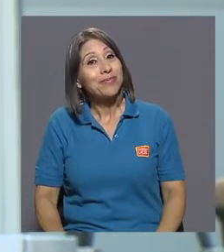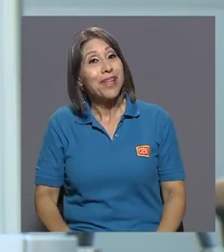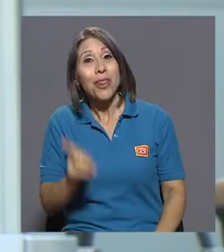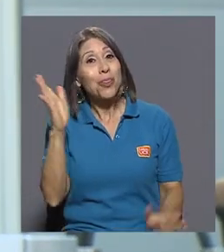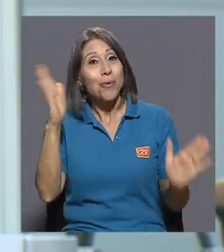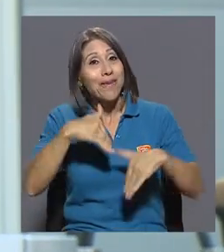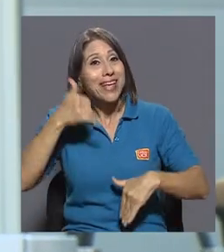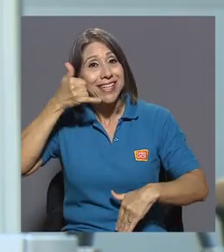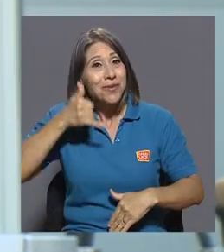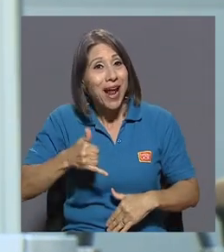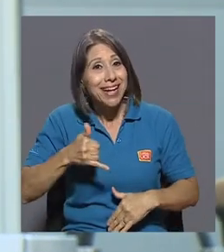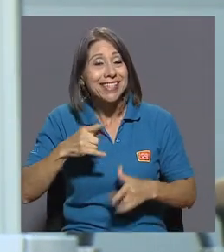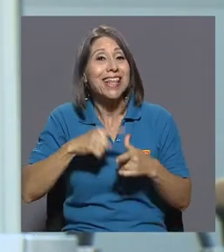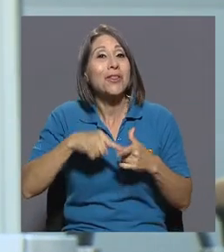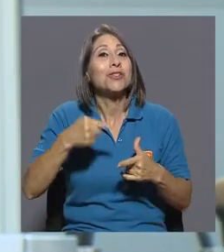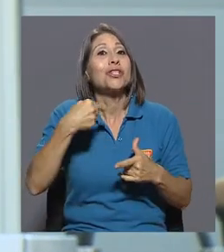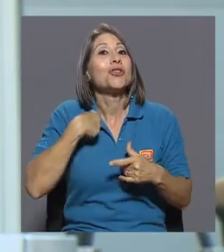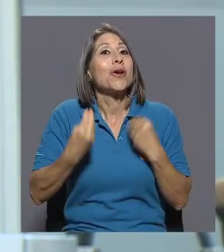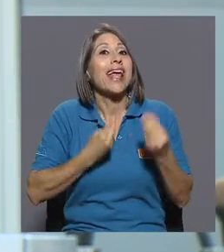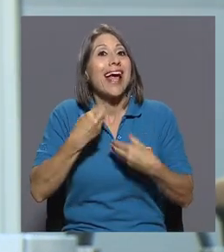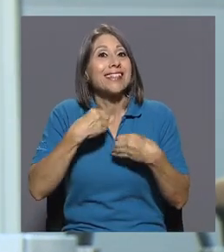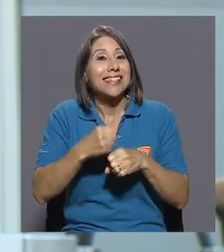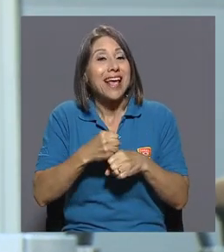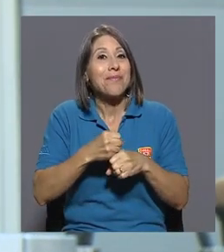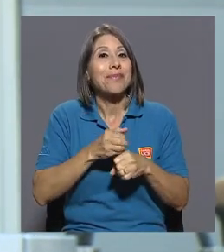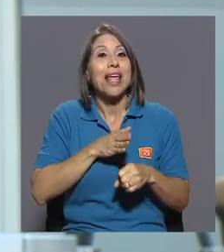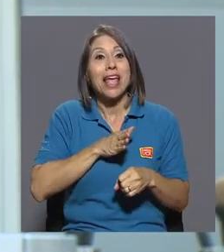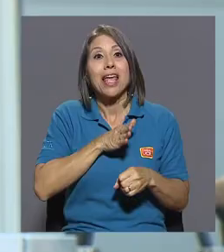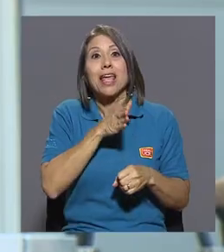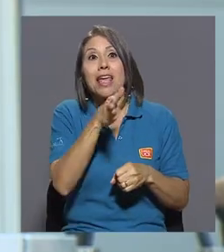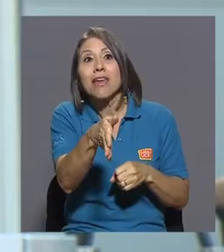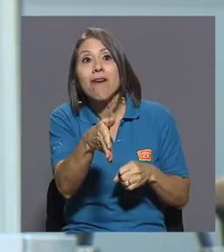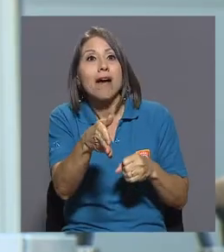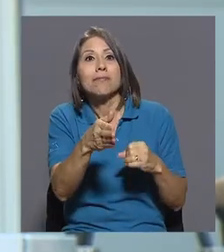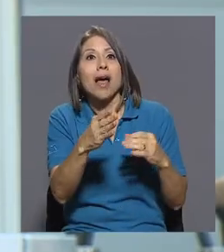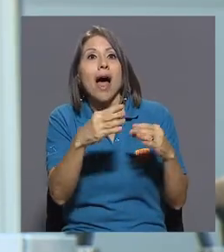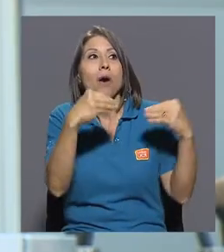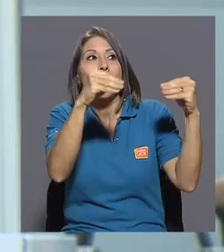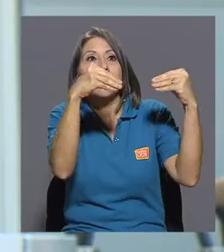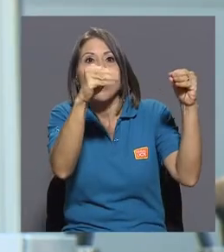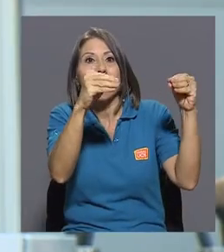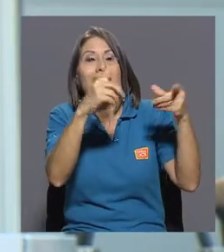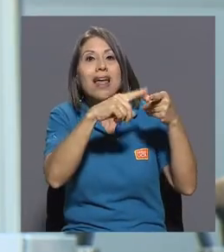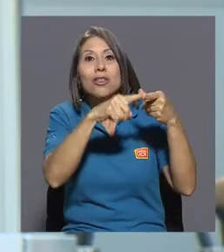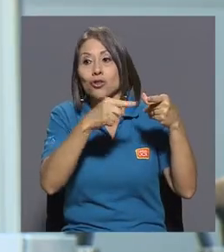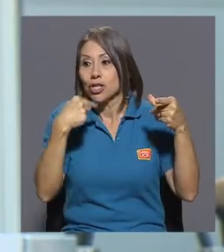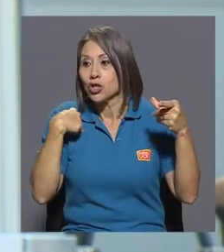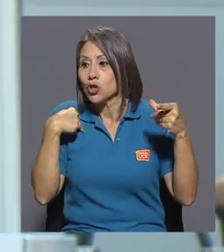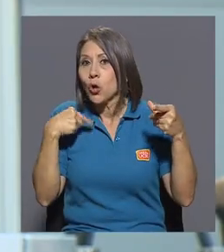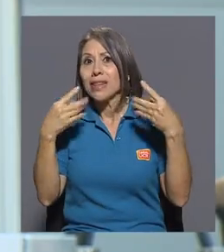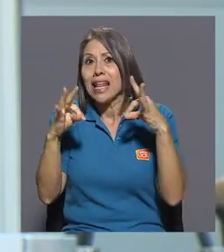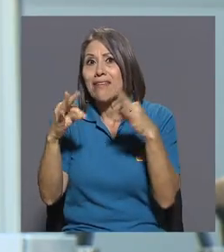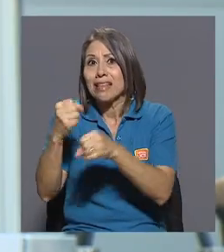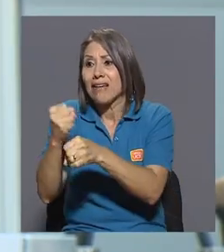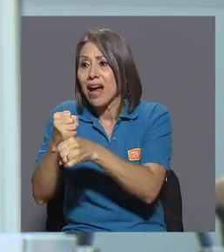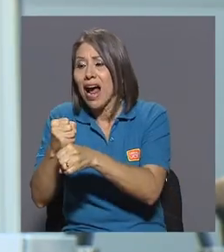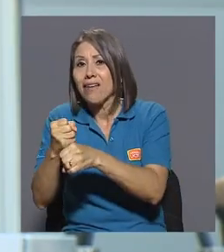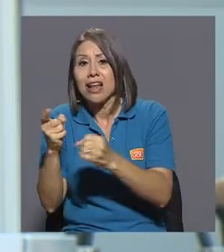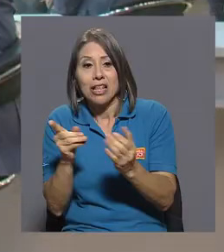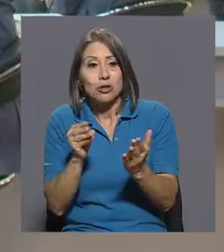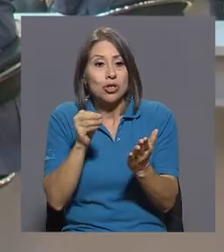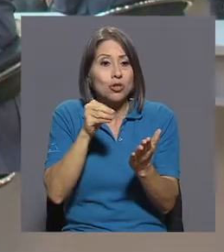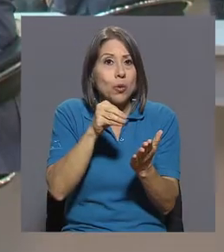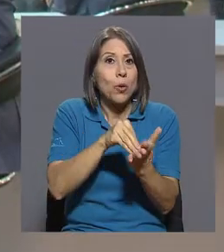en todas las tiendas y después el teléfono que ponieron de un teléfono público y yo le ponía a ese teléfono out of order, fuera de